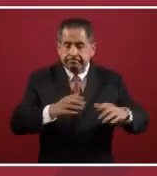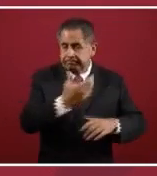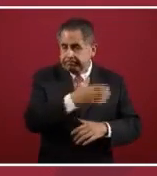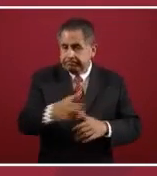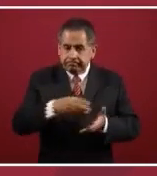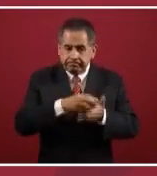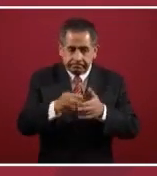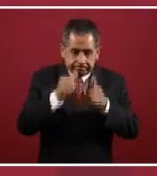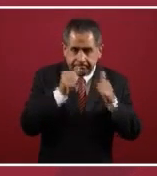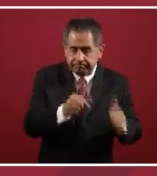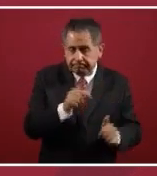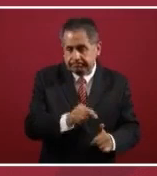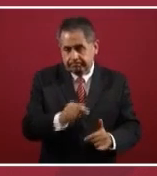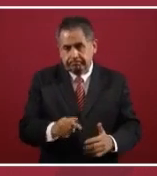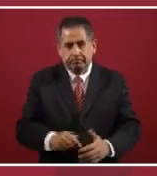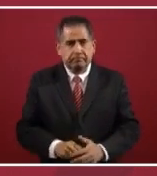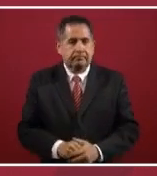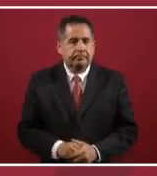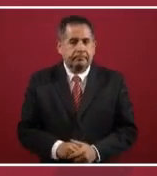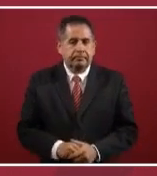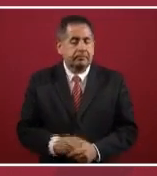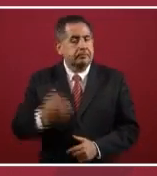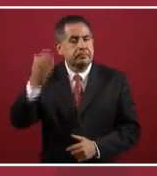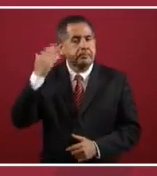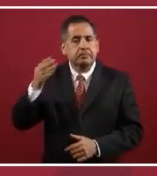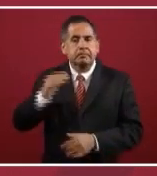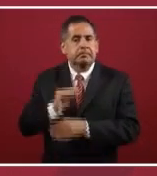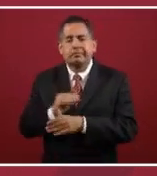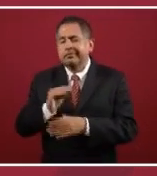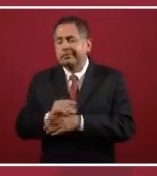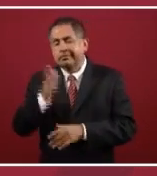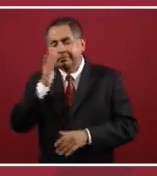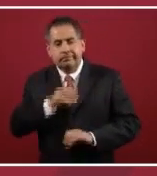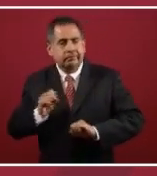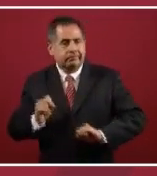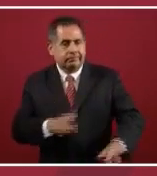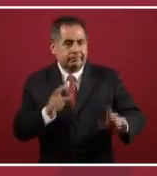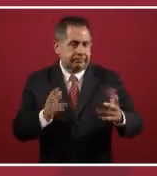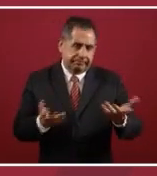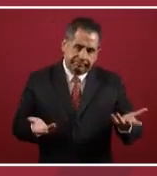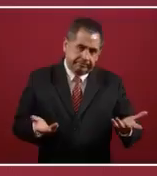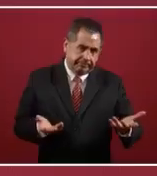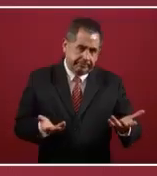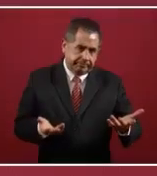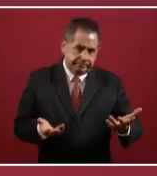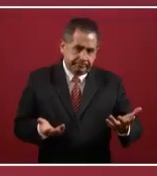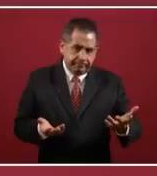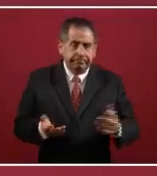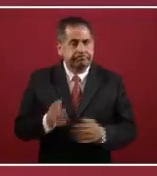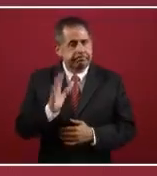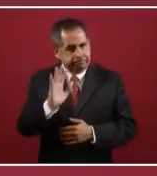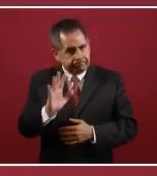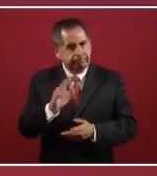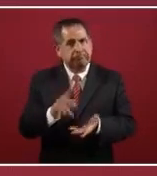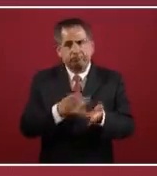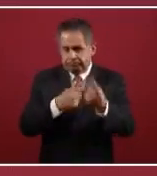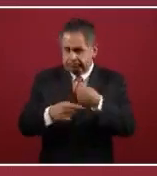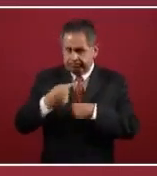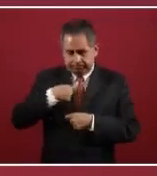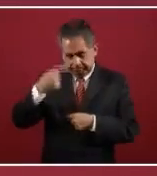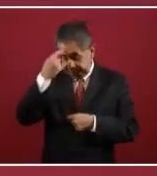la desatención al campo. Entonces estamos regresando al campo.